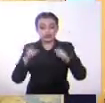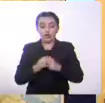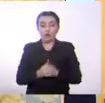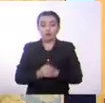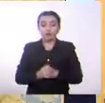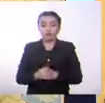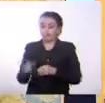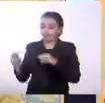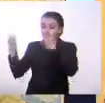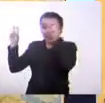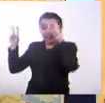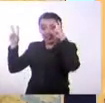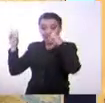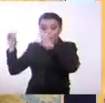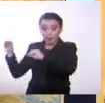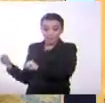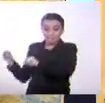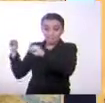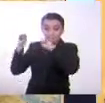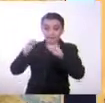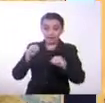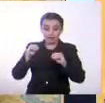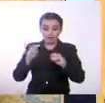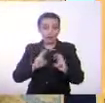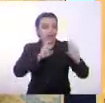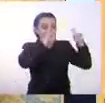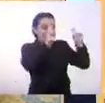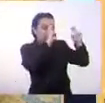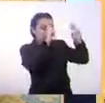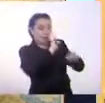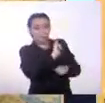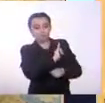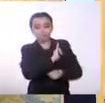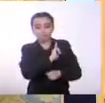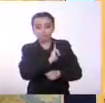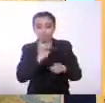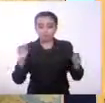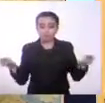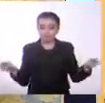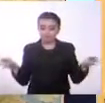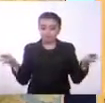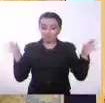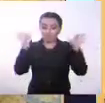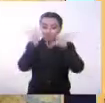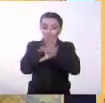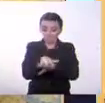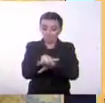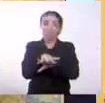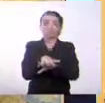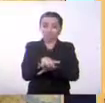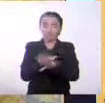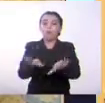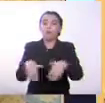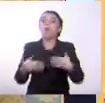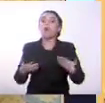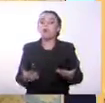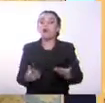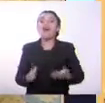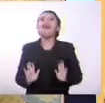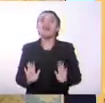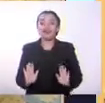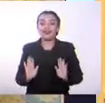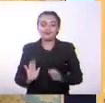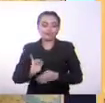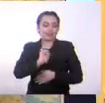culturas nos hace conocer o identificarnos con otro tipo de identidades que nosotros vamos también adquiriendo